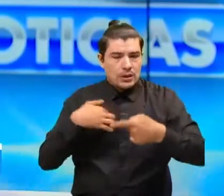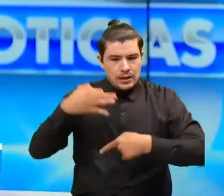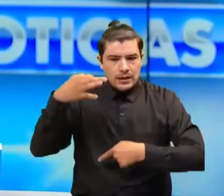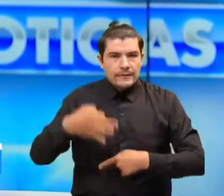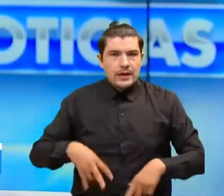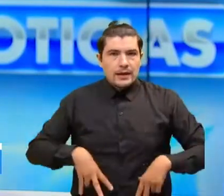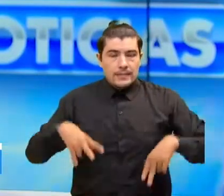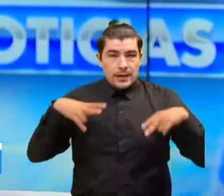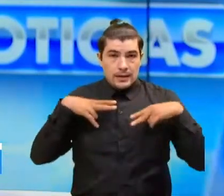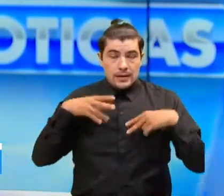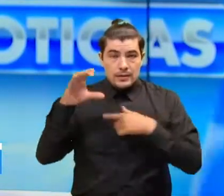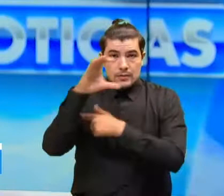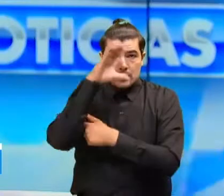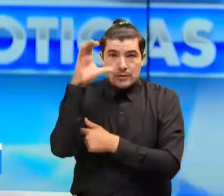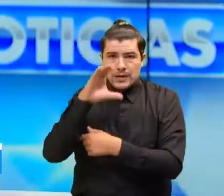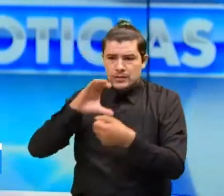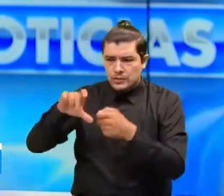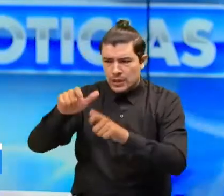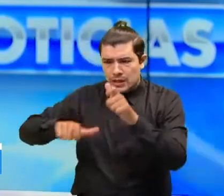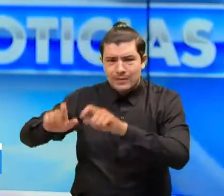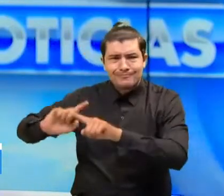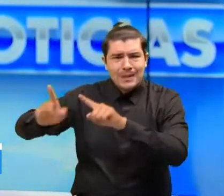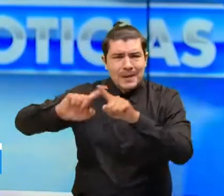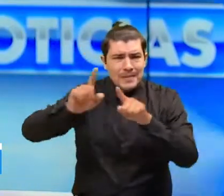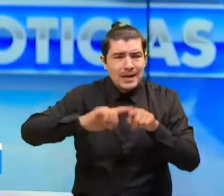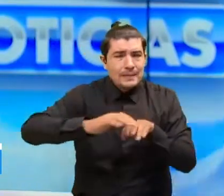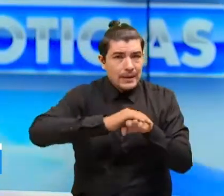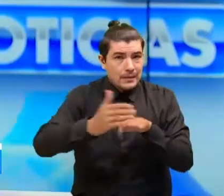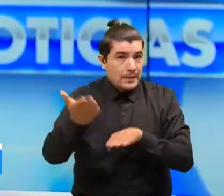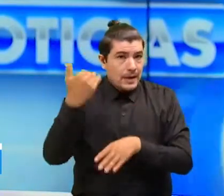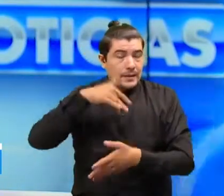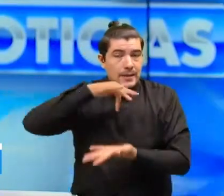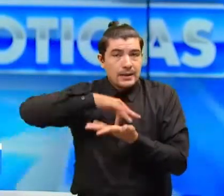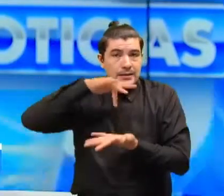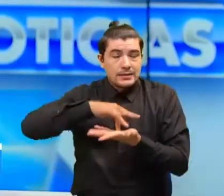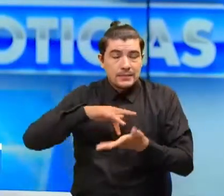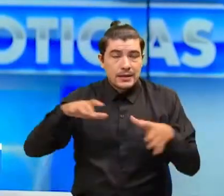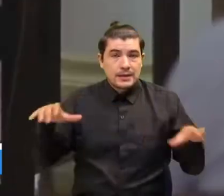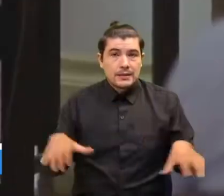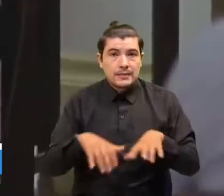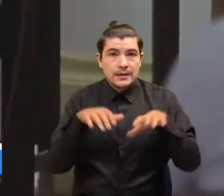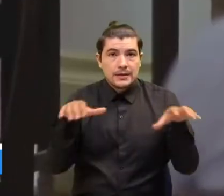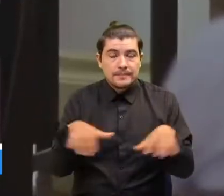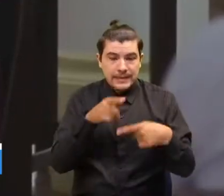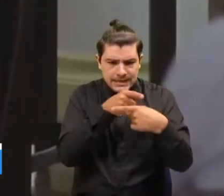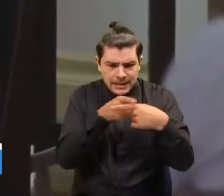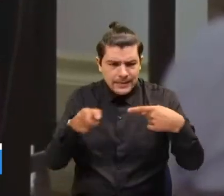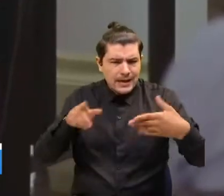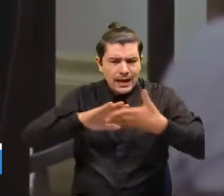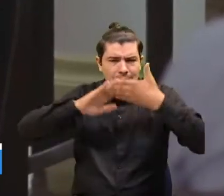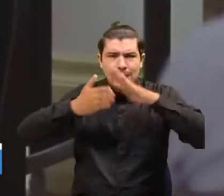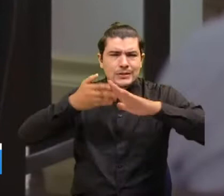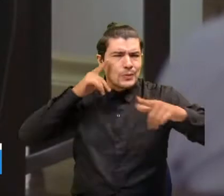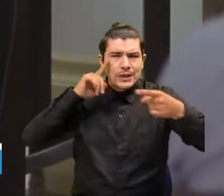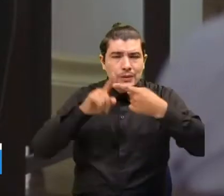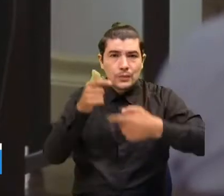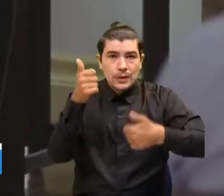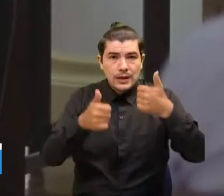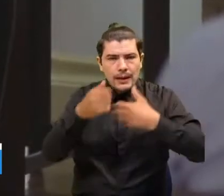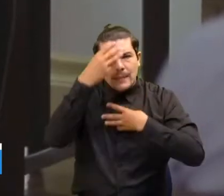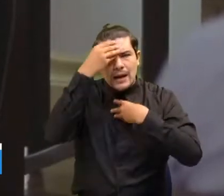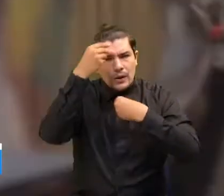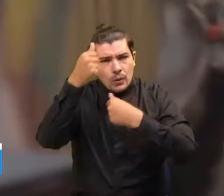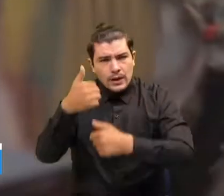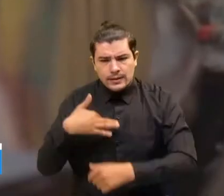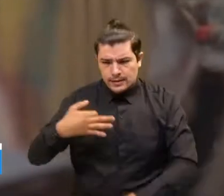departamento. Todos los ciudadanos están invitados a participar de sus actividades. La Semana por la Paz busca promover los valores y la dignidad